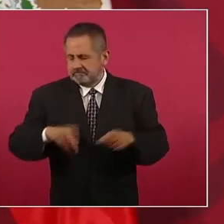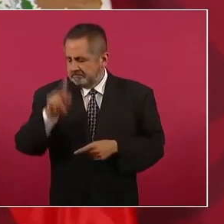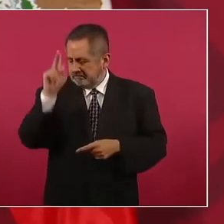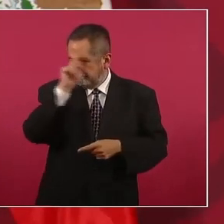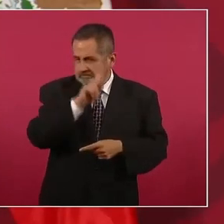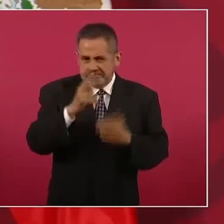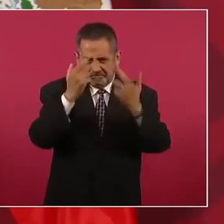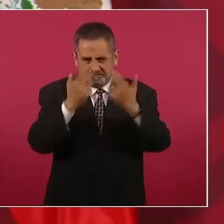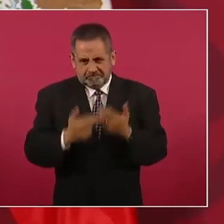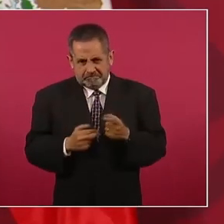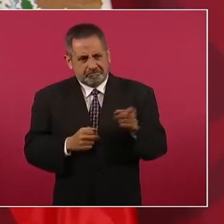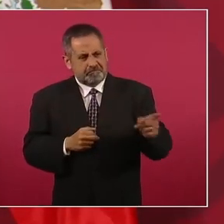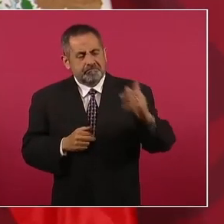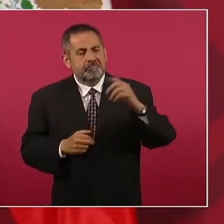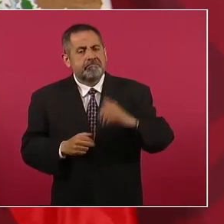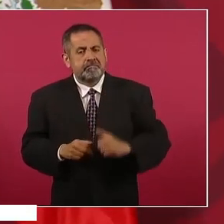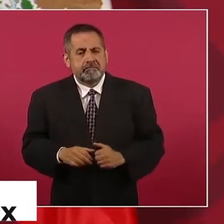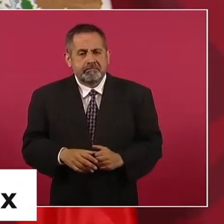tremenda que causaron.